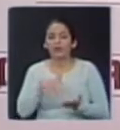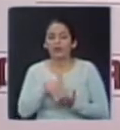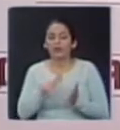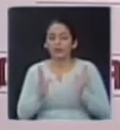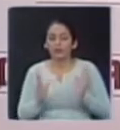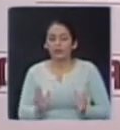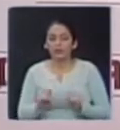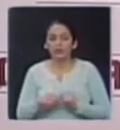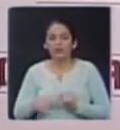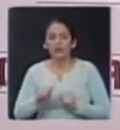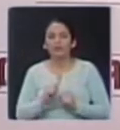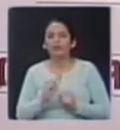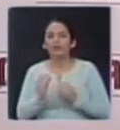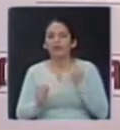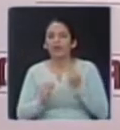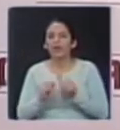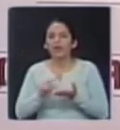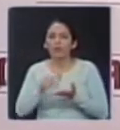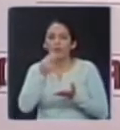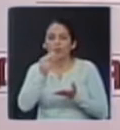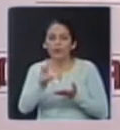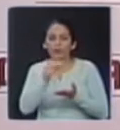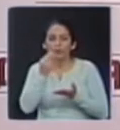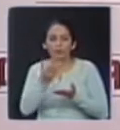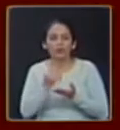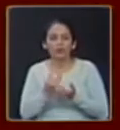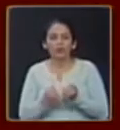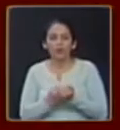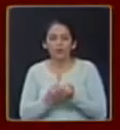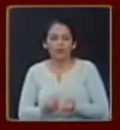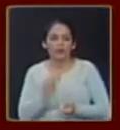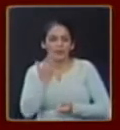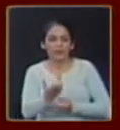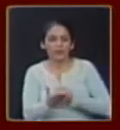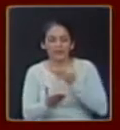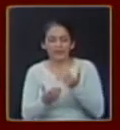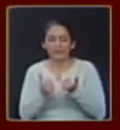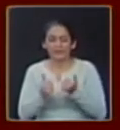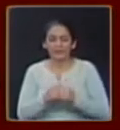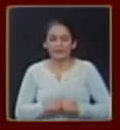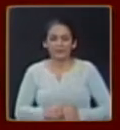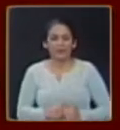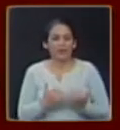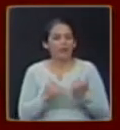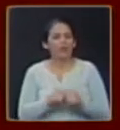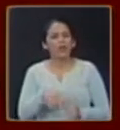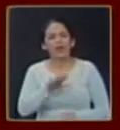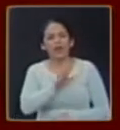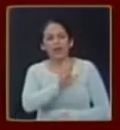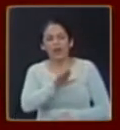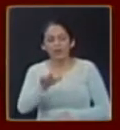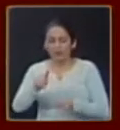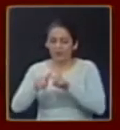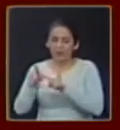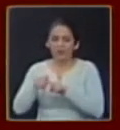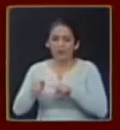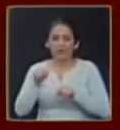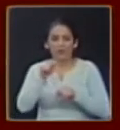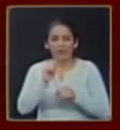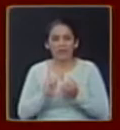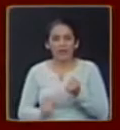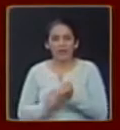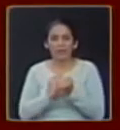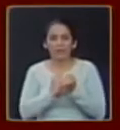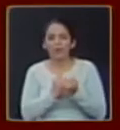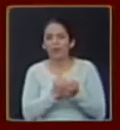mote, que eso ya lo realicé justo el día de ayer. Bueno, ahora le pregunto a Pamela, ¿cuántos alumnos de la escuela van a intervenir para